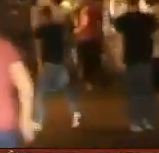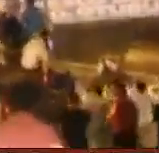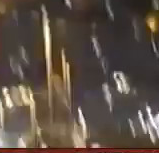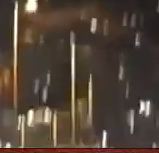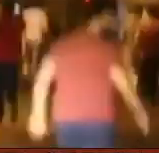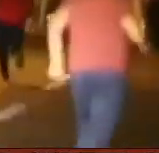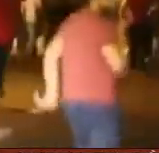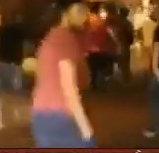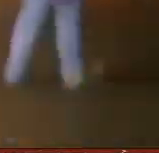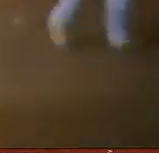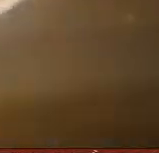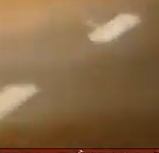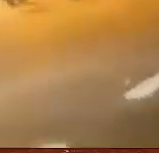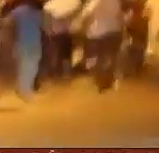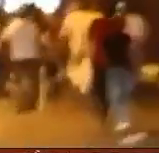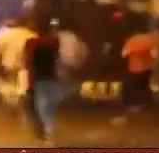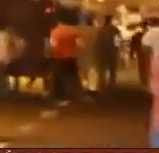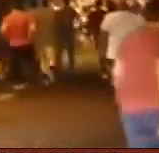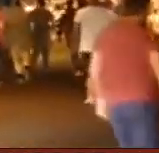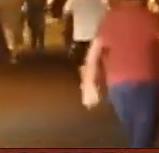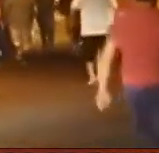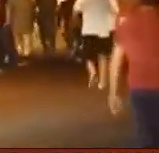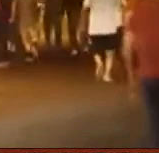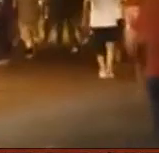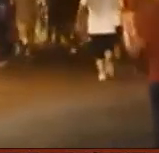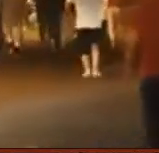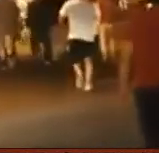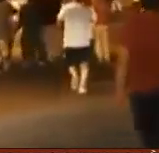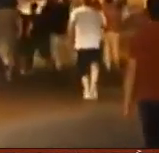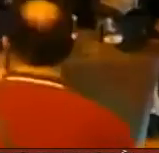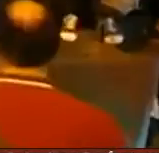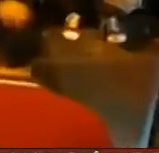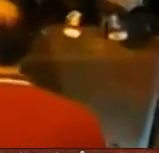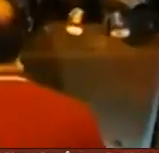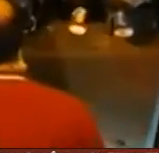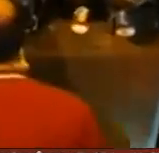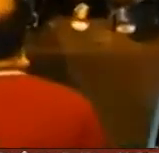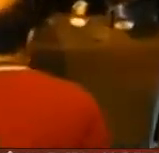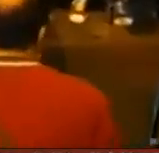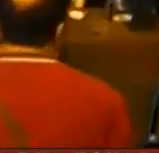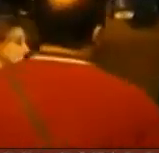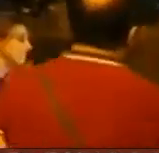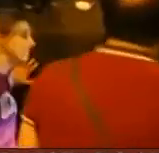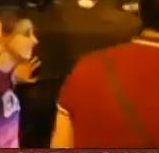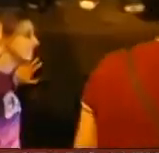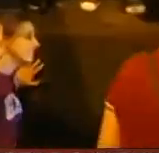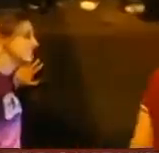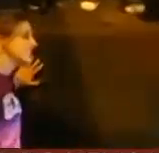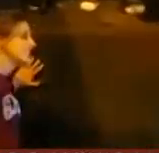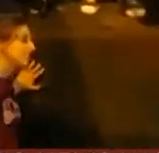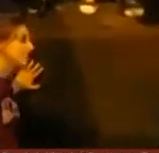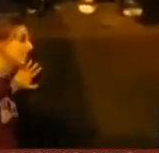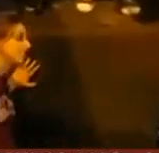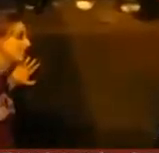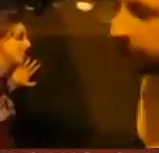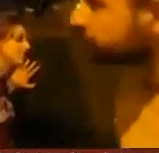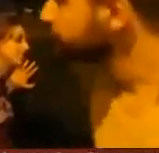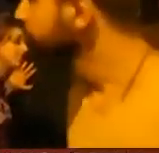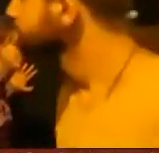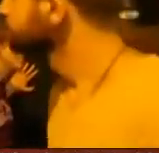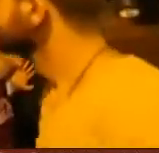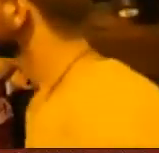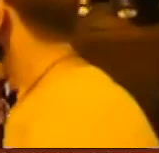plazas, fue lo que dijo a su pueblo. El equipo de Erdogan también usó Twitter para informar que el presidente estaba vivo y a